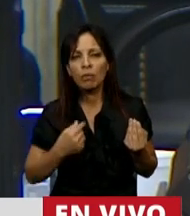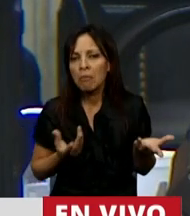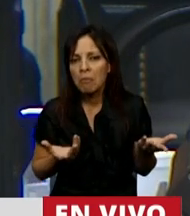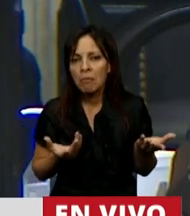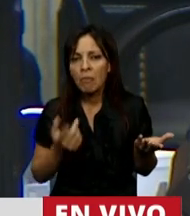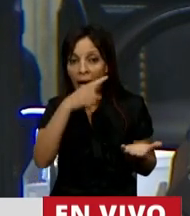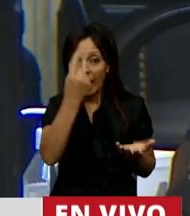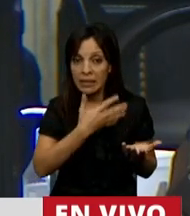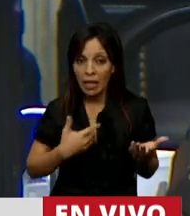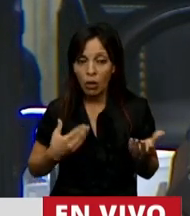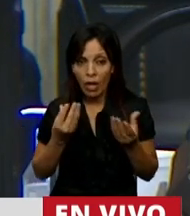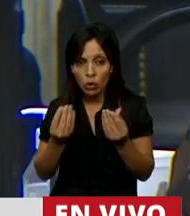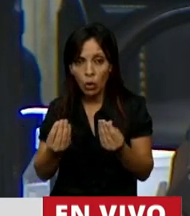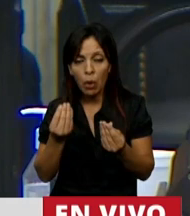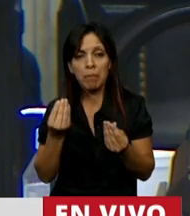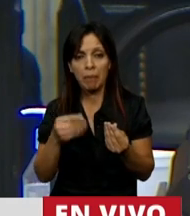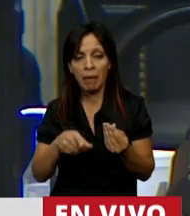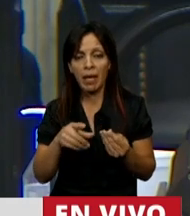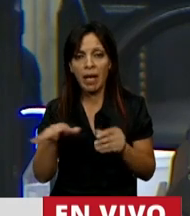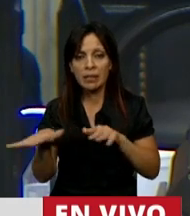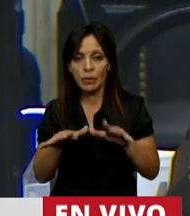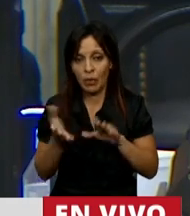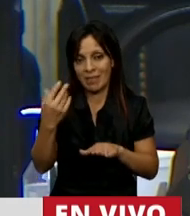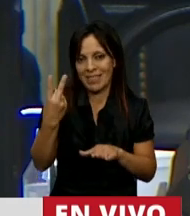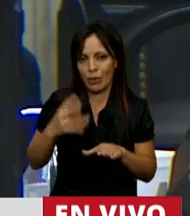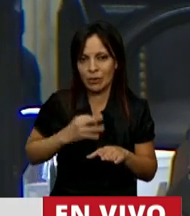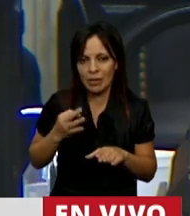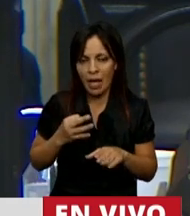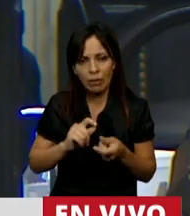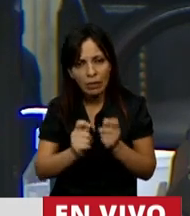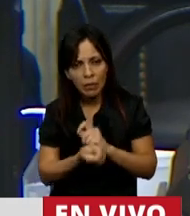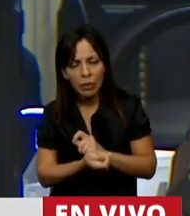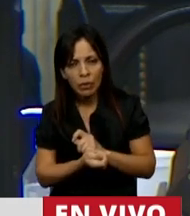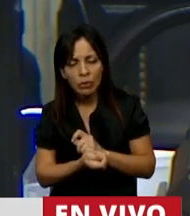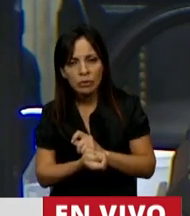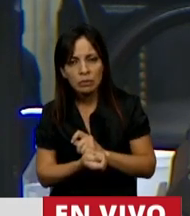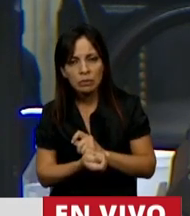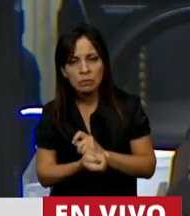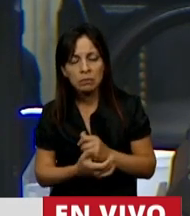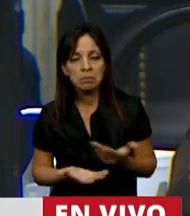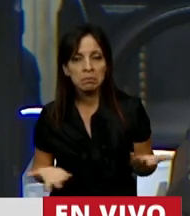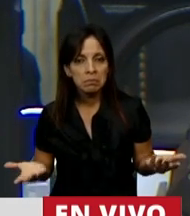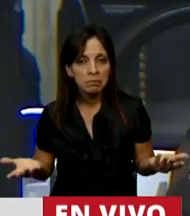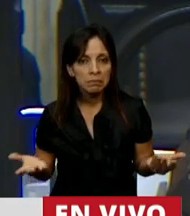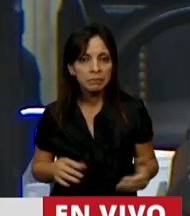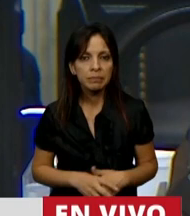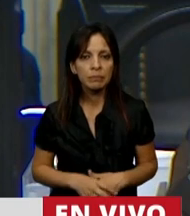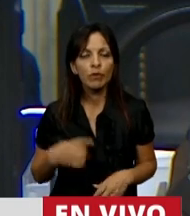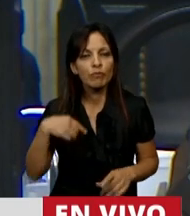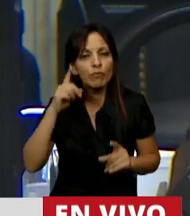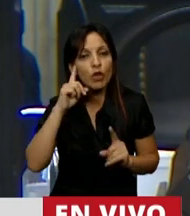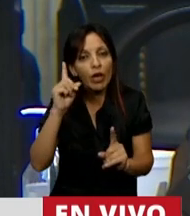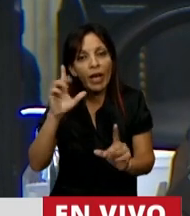ayudó el Estado para que estas situaciones que nosotros pretendemos combatir no vuelvan a ocurrir? Y yo creo